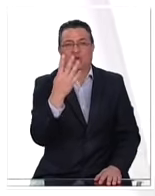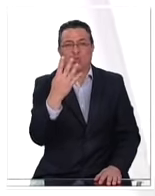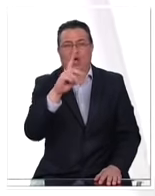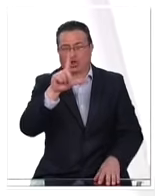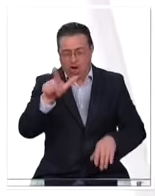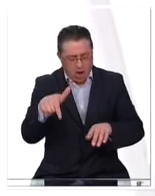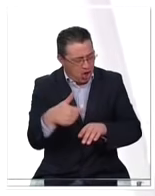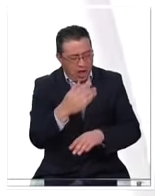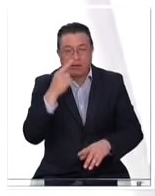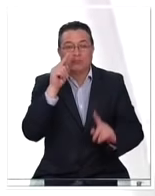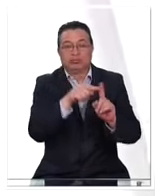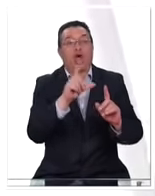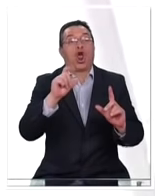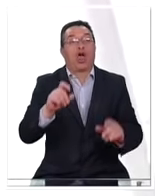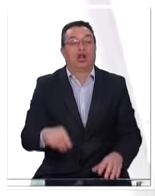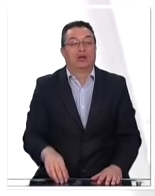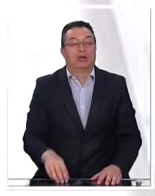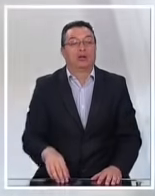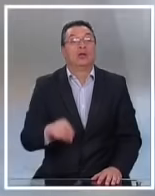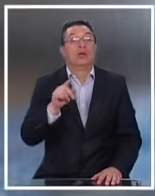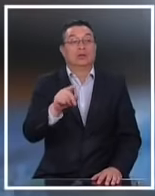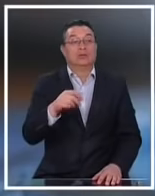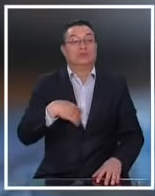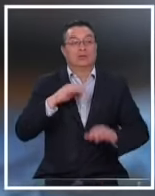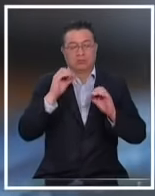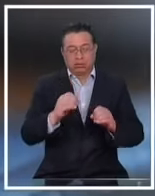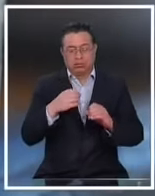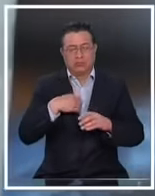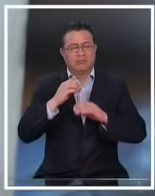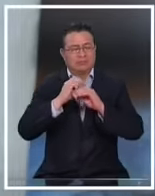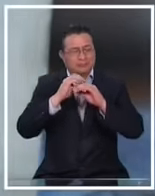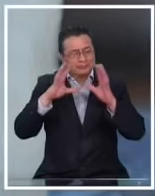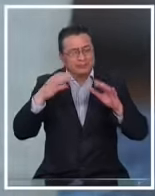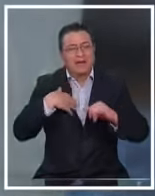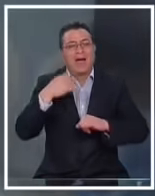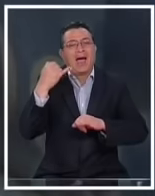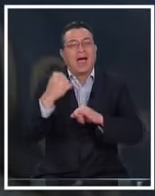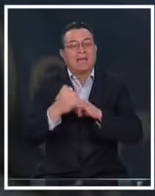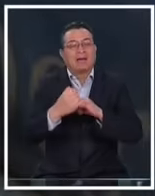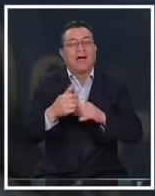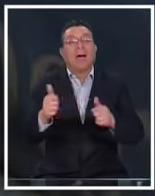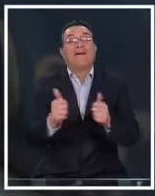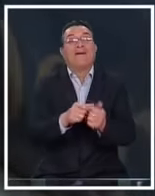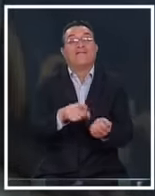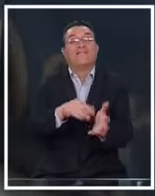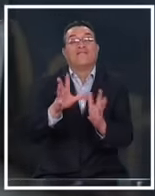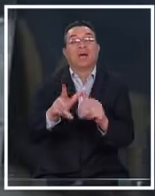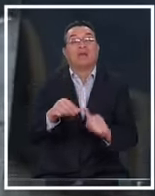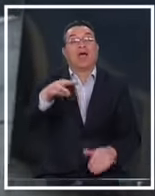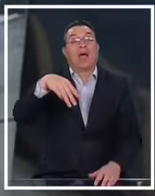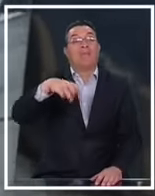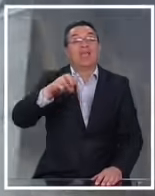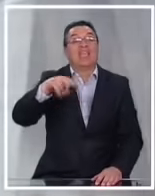Colo. Hoy día vivo una gran amistad con familia Merichetti.